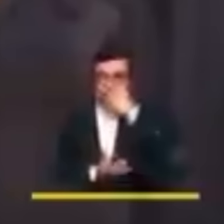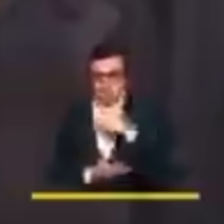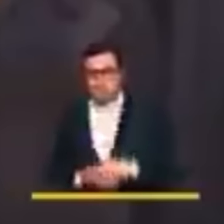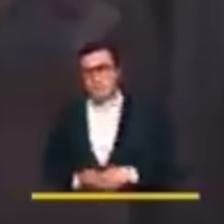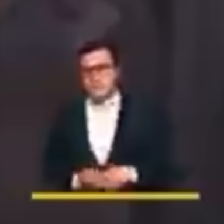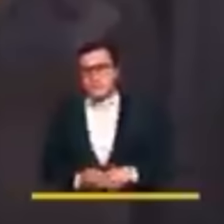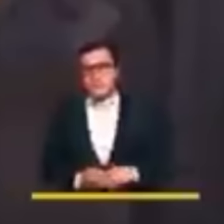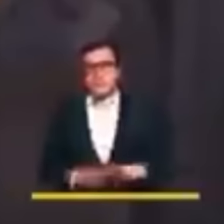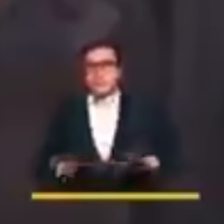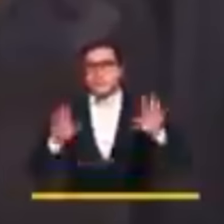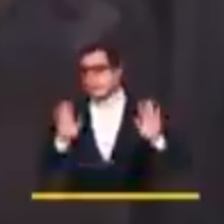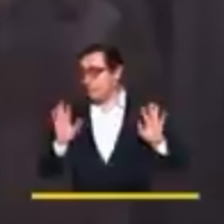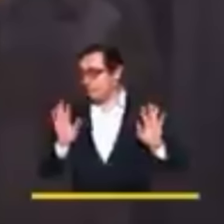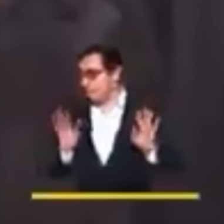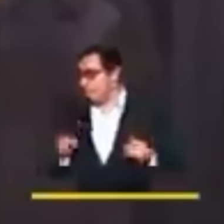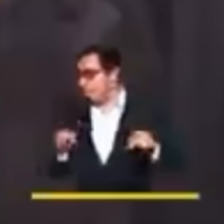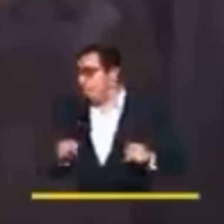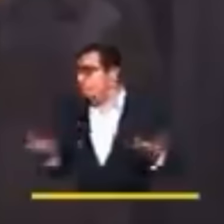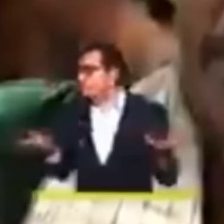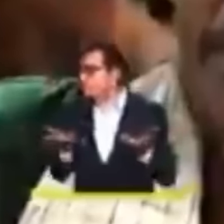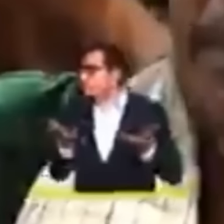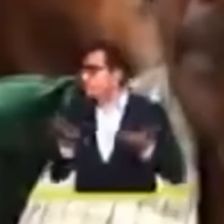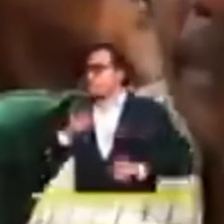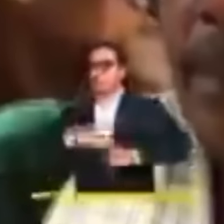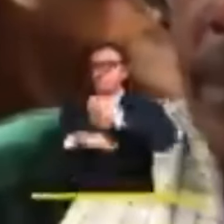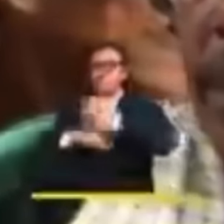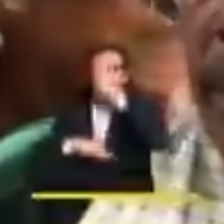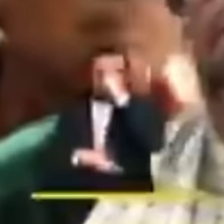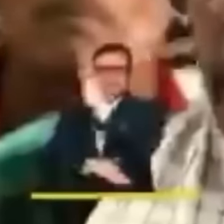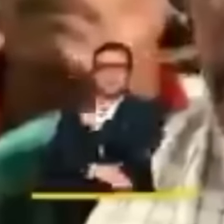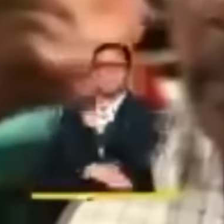entonces aquí dice dónde está el general por acá